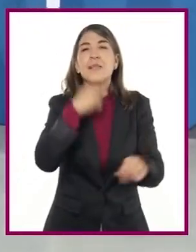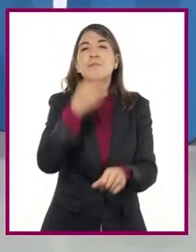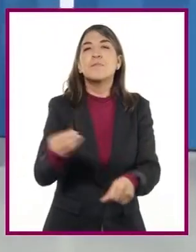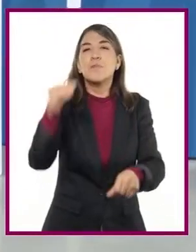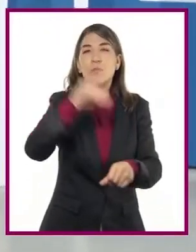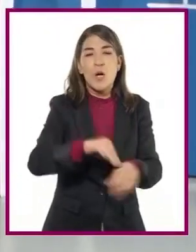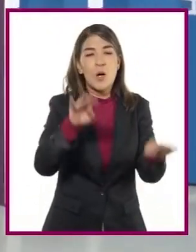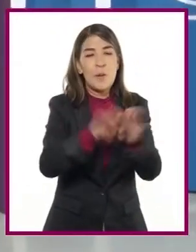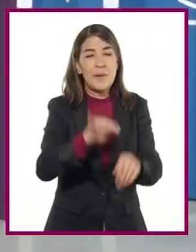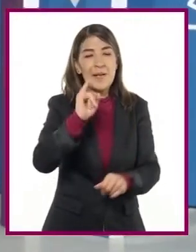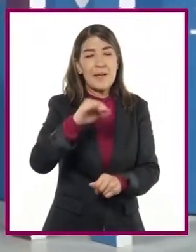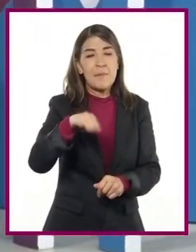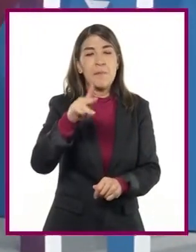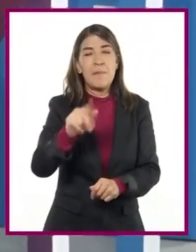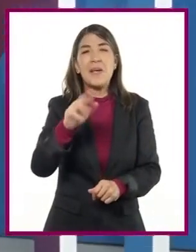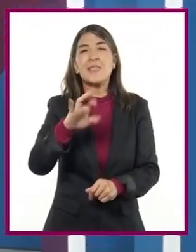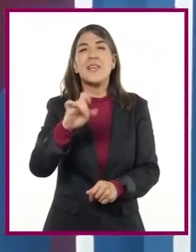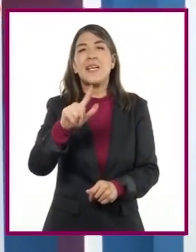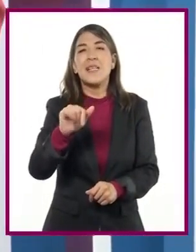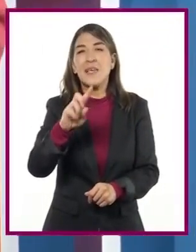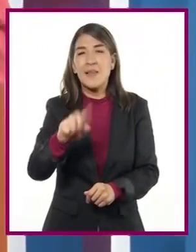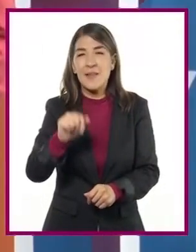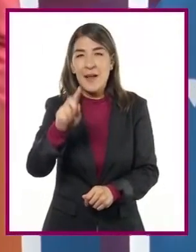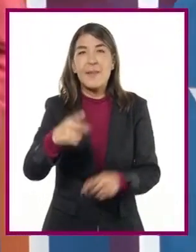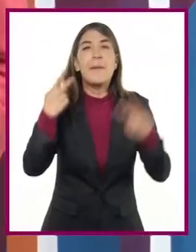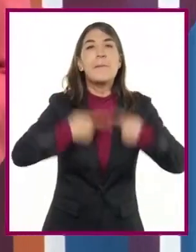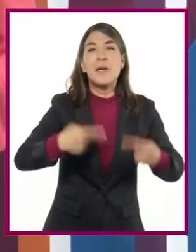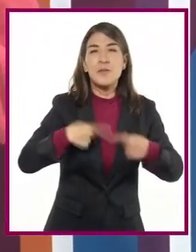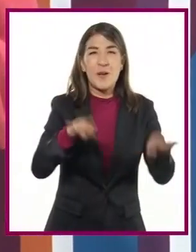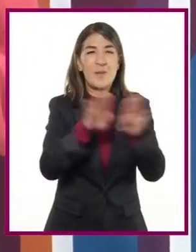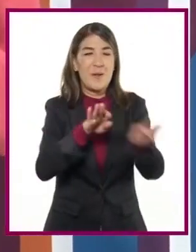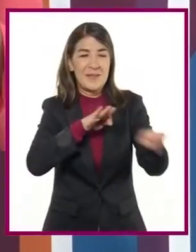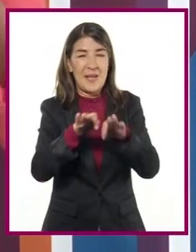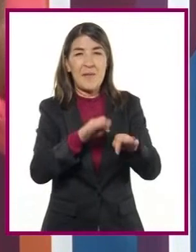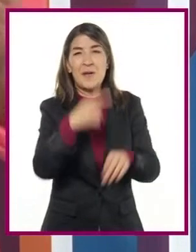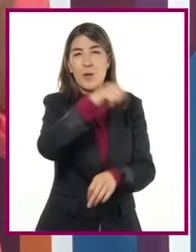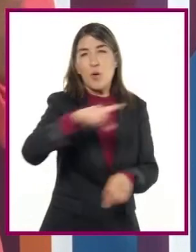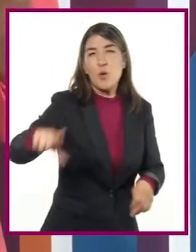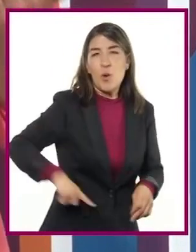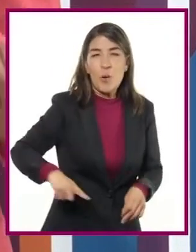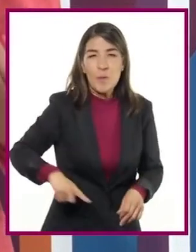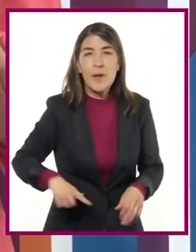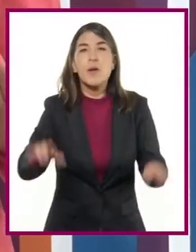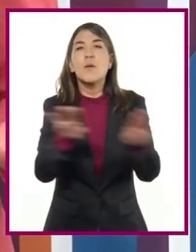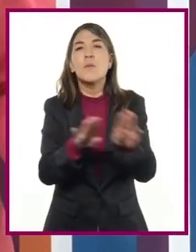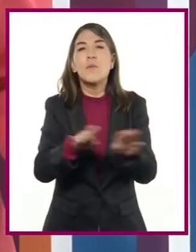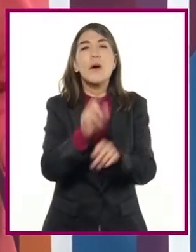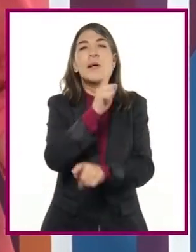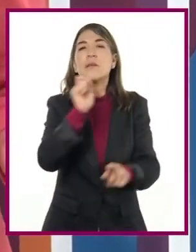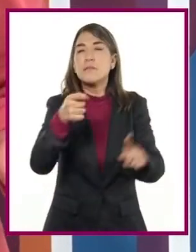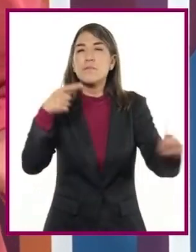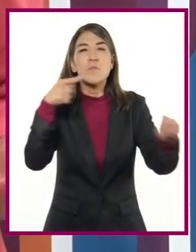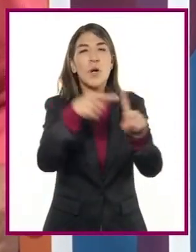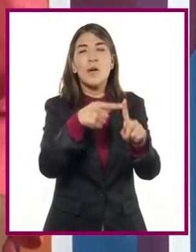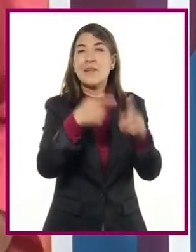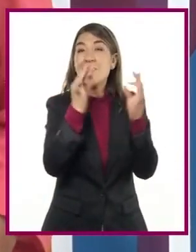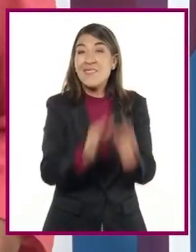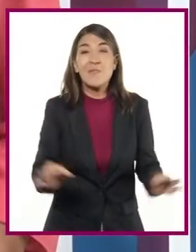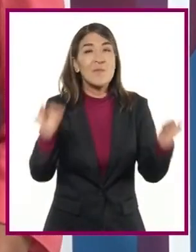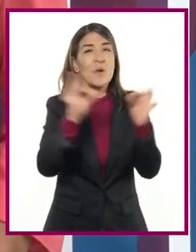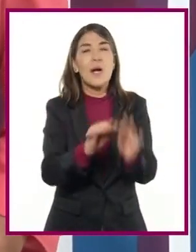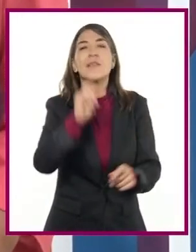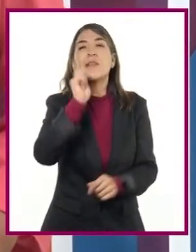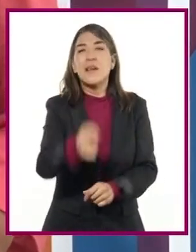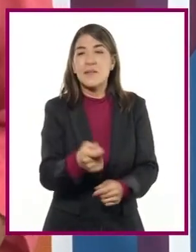de imparcialidad en las y los servidores públicos, mediante su actuación objetiva, es fundamental, ya que